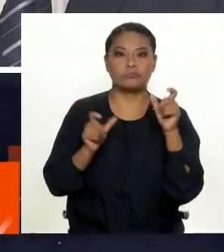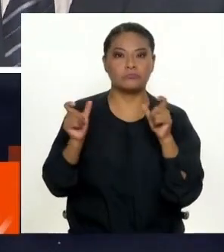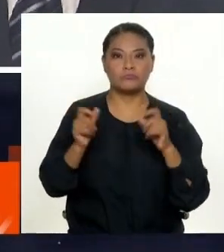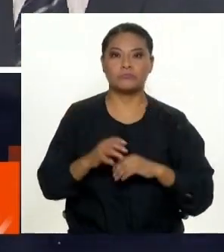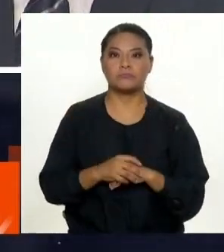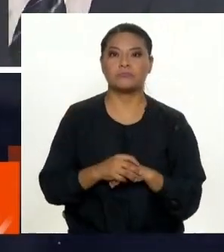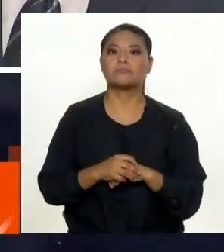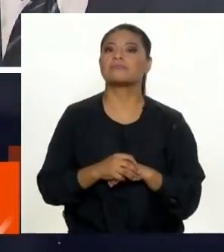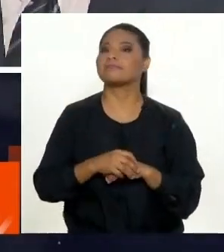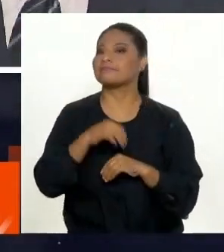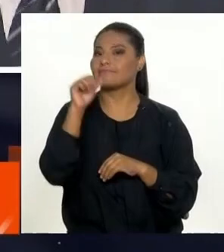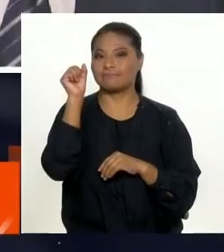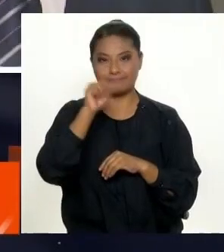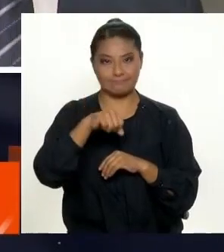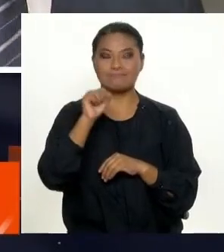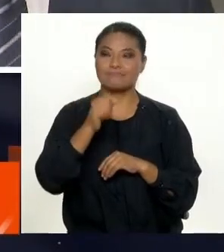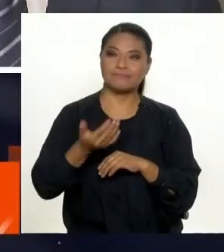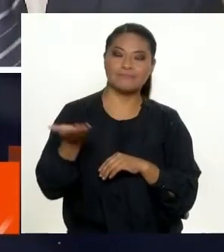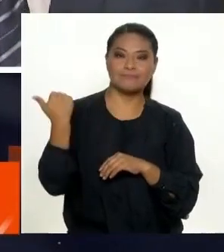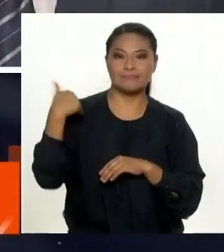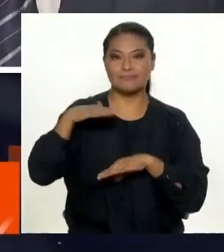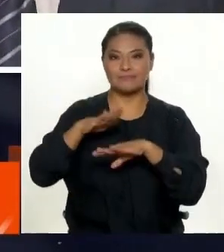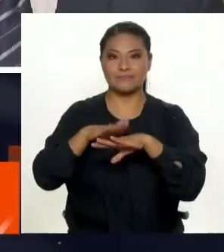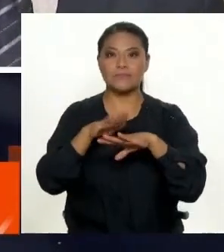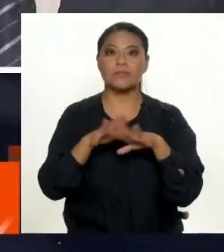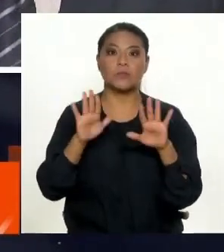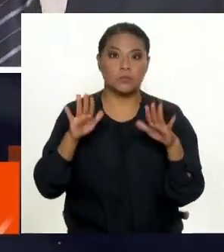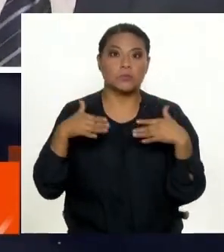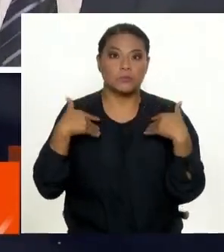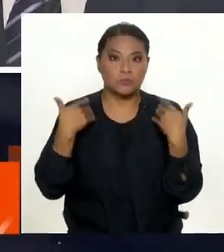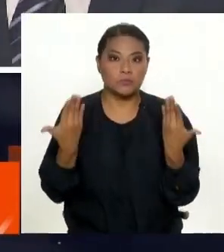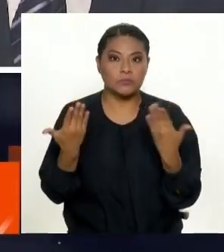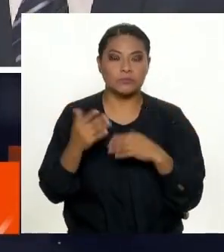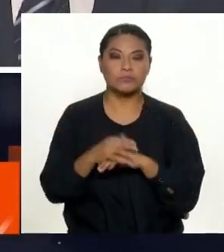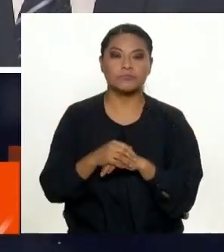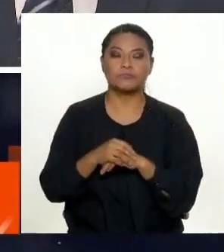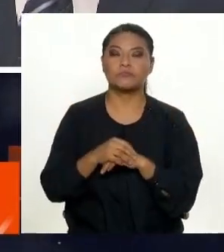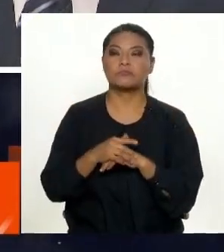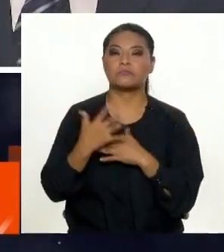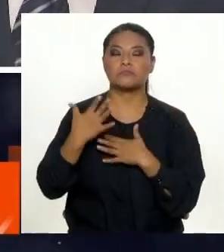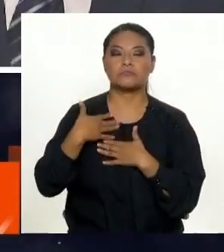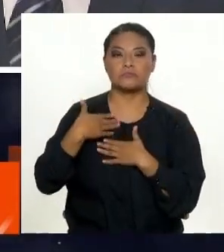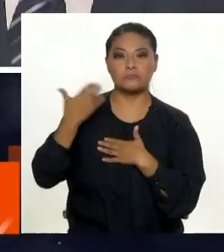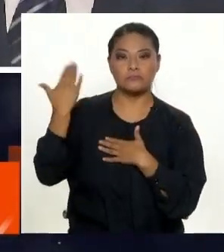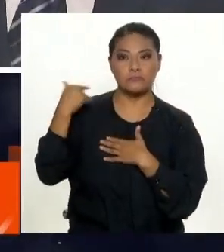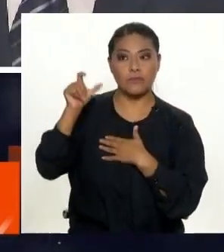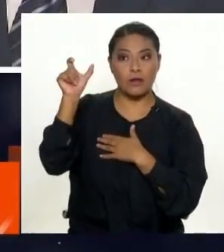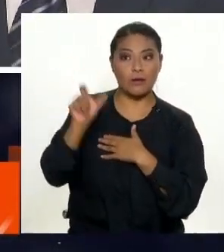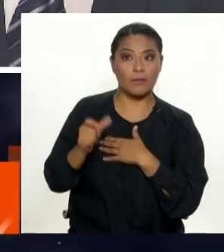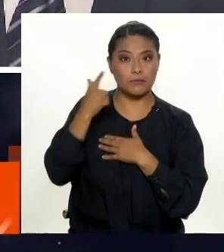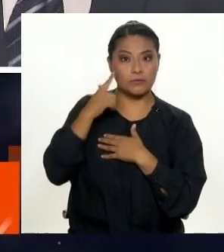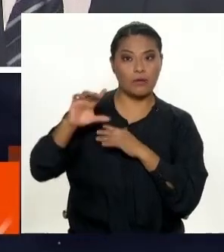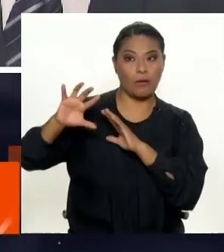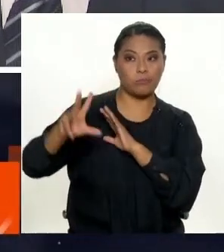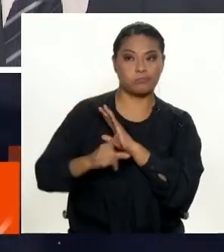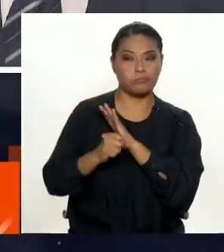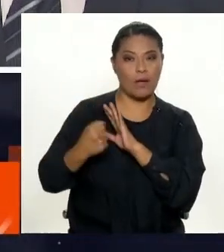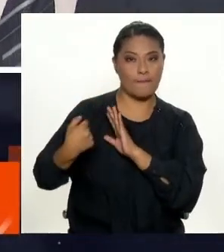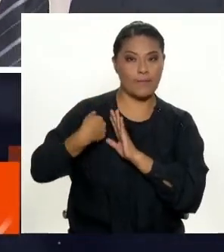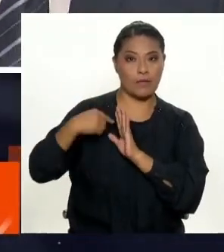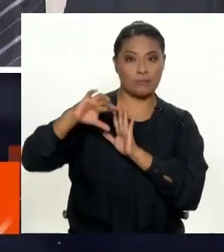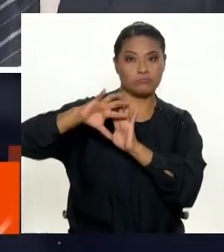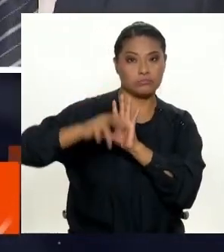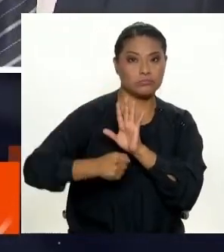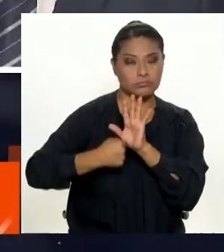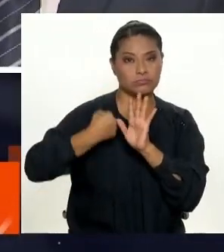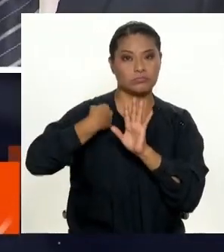Es producto de la reacción que tenemos nosotros naturalmente. Cuando somos víctimas de un asalto, tendemos